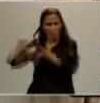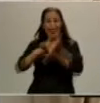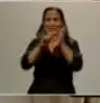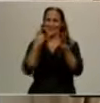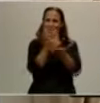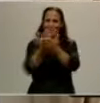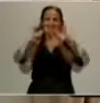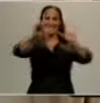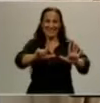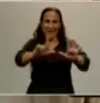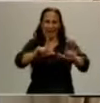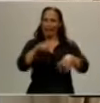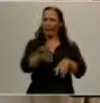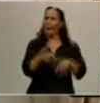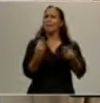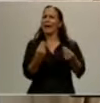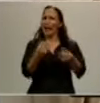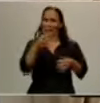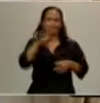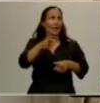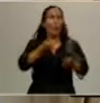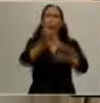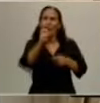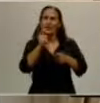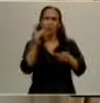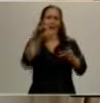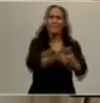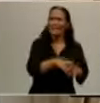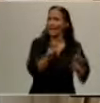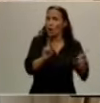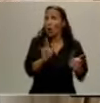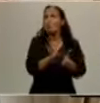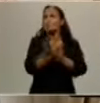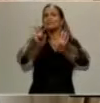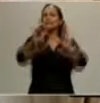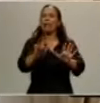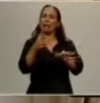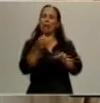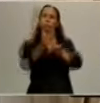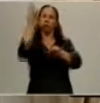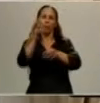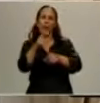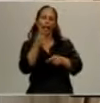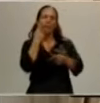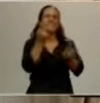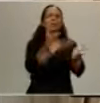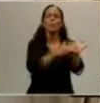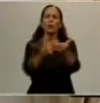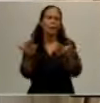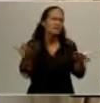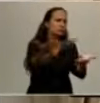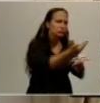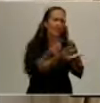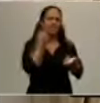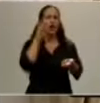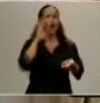pueden hacerlo, no para intervenir porque no lo pueden hacer, sino simplemente para opinar sobre la prueba